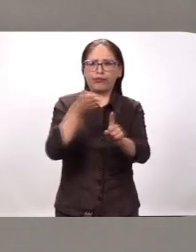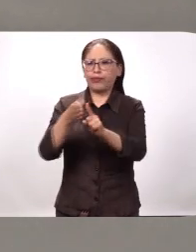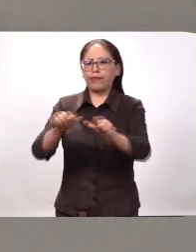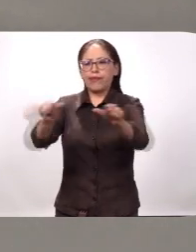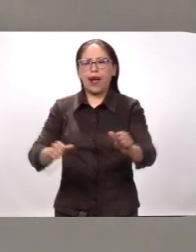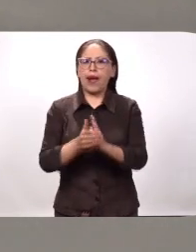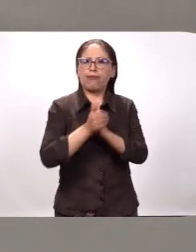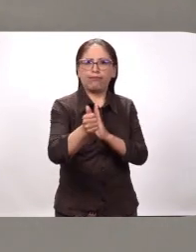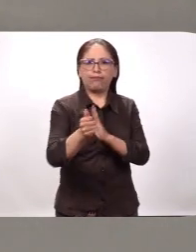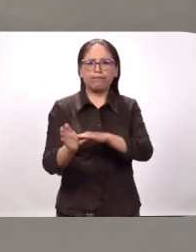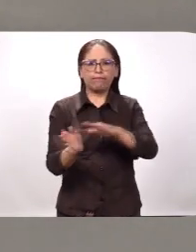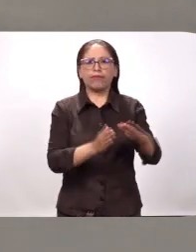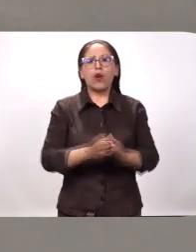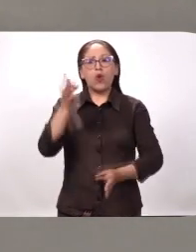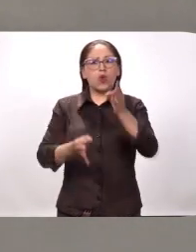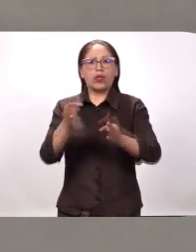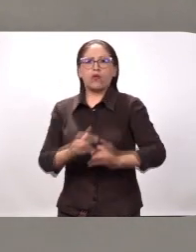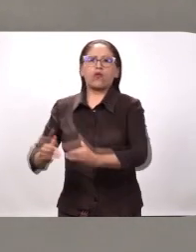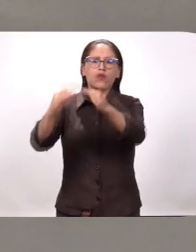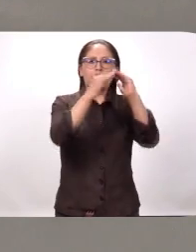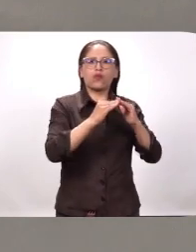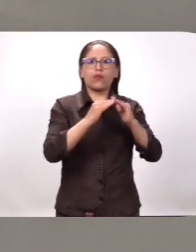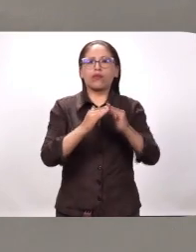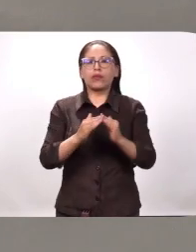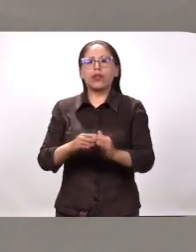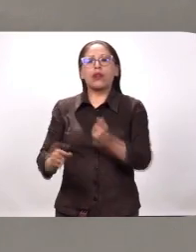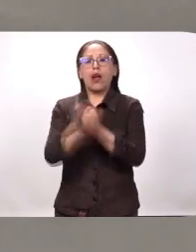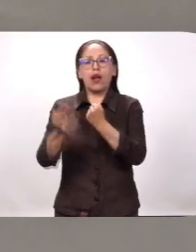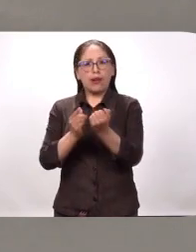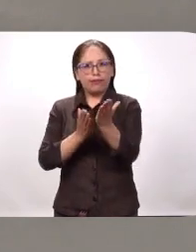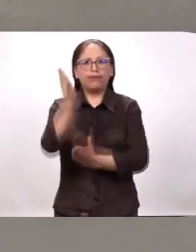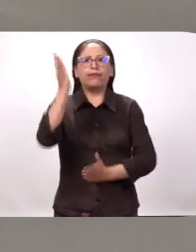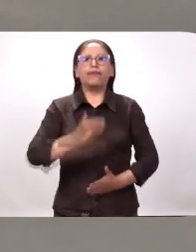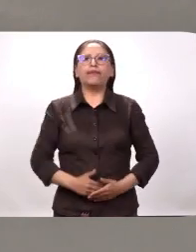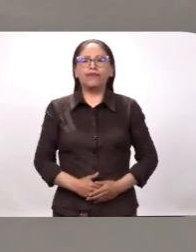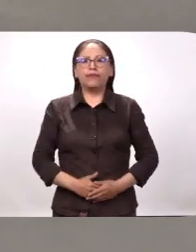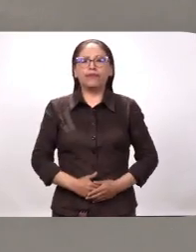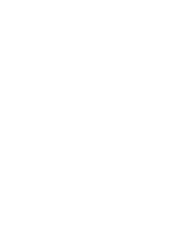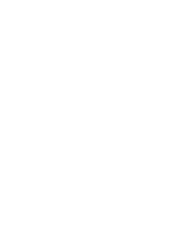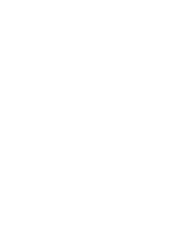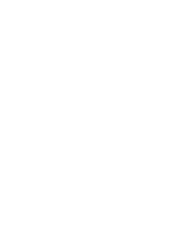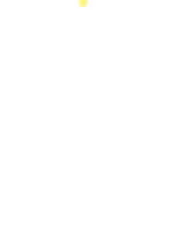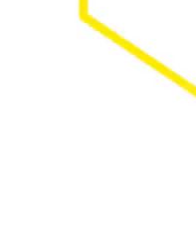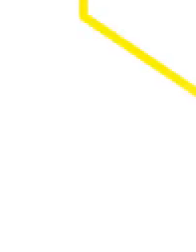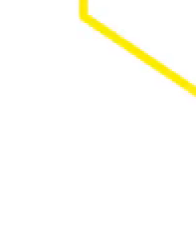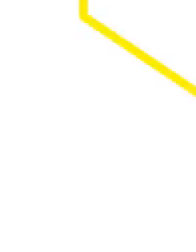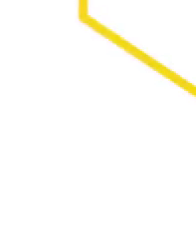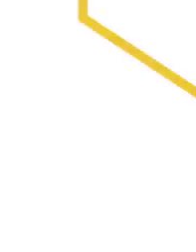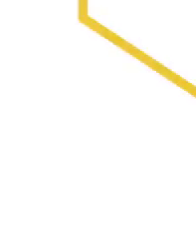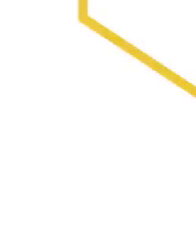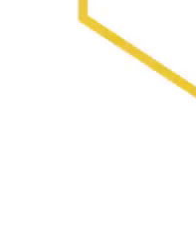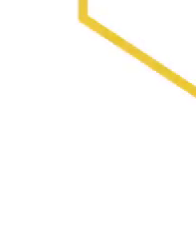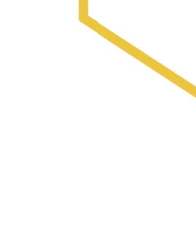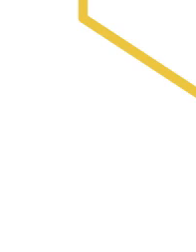especializados por materia y mérito. Merecemos una justicia para todos, donde nuestros derechos estén garantizados.